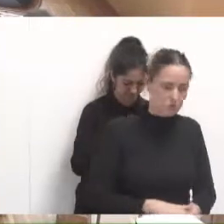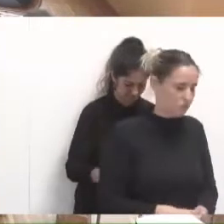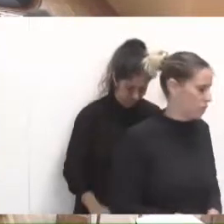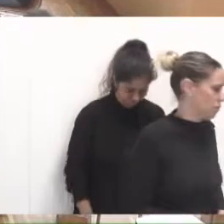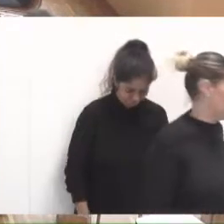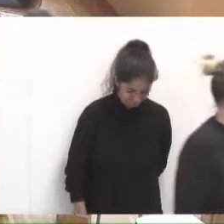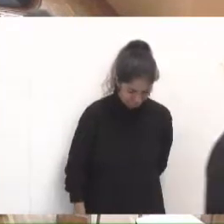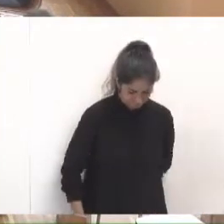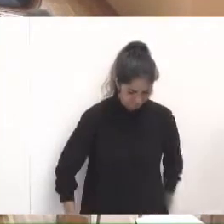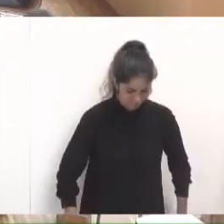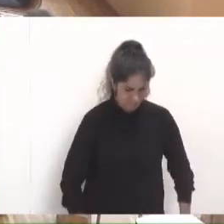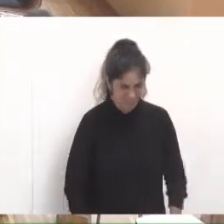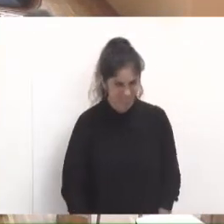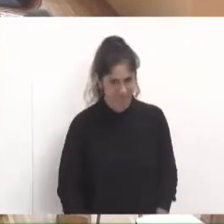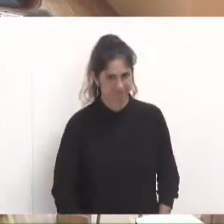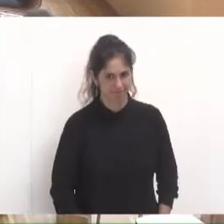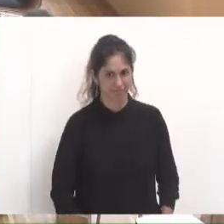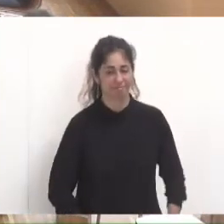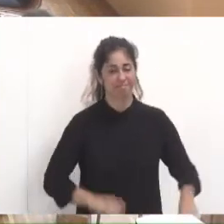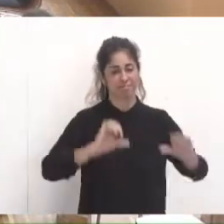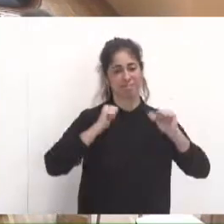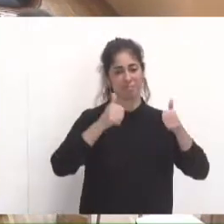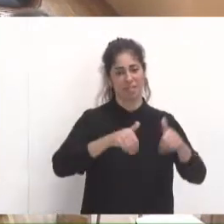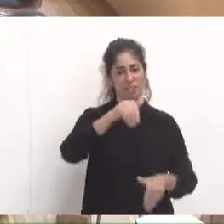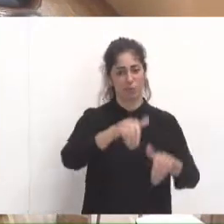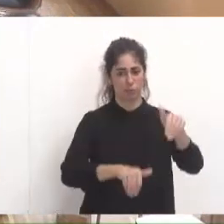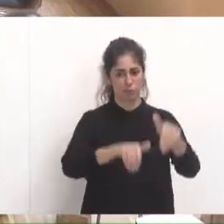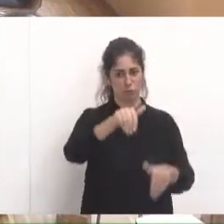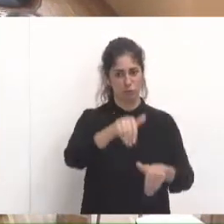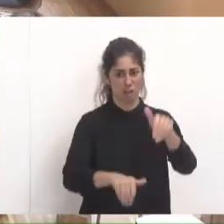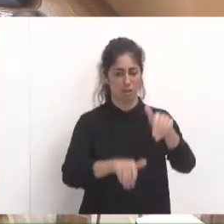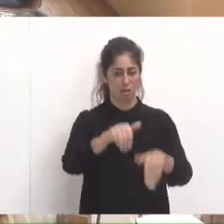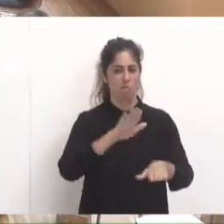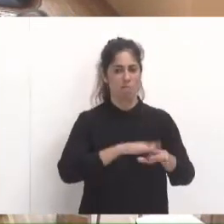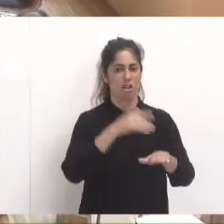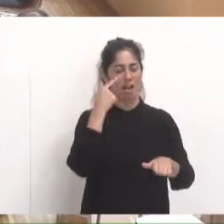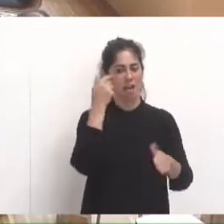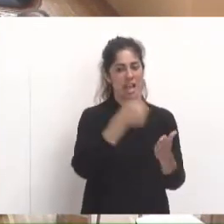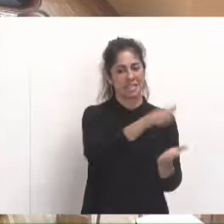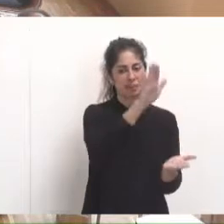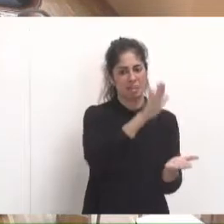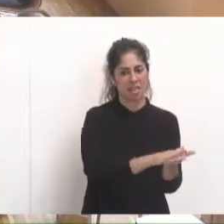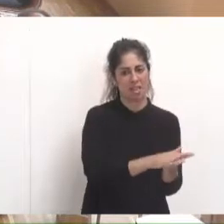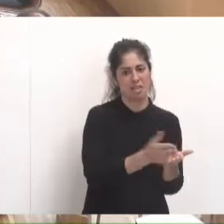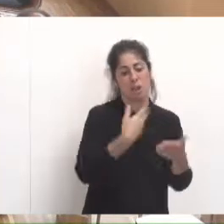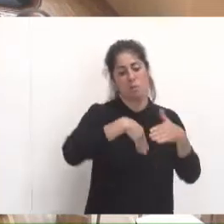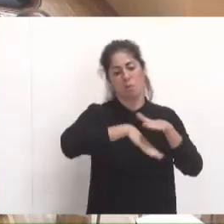¿Votamos? Sí. ¿Comienza la votación a la petición de que quede el expediente sobre la mesa?